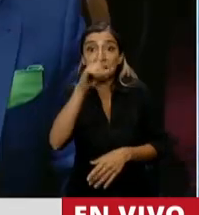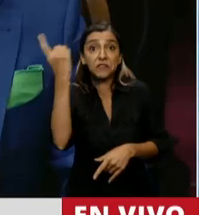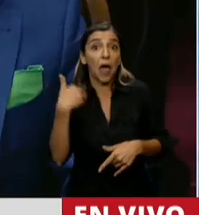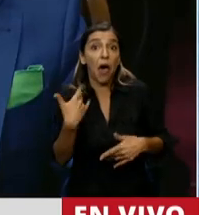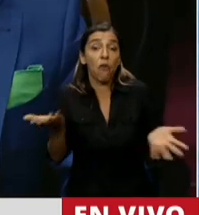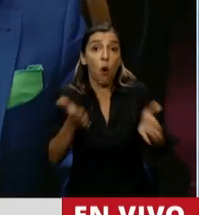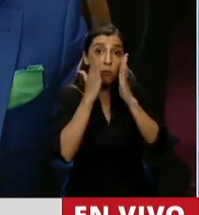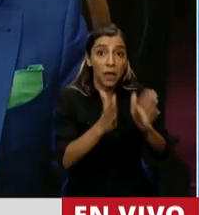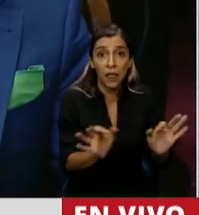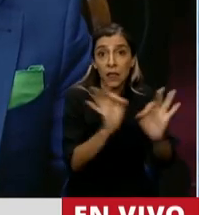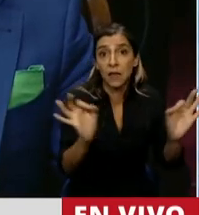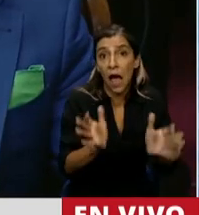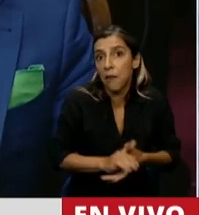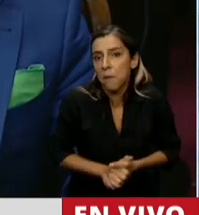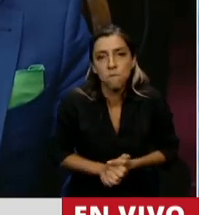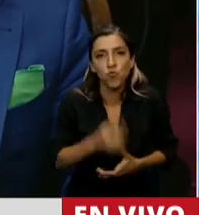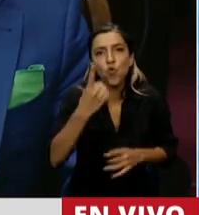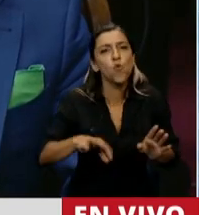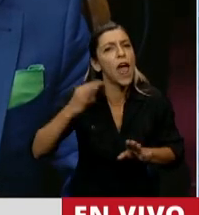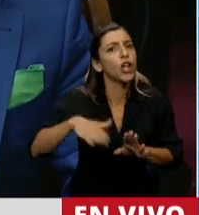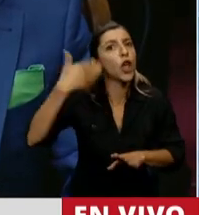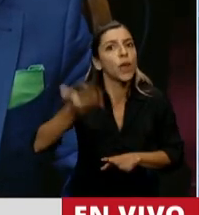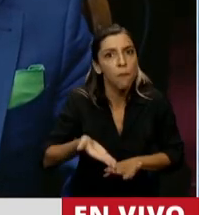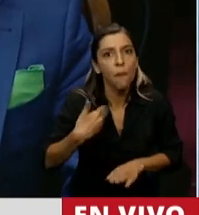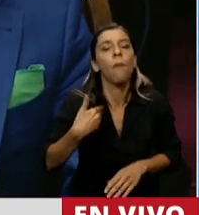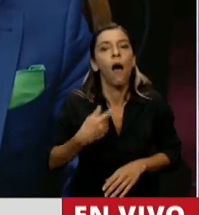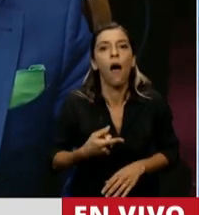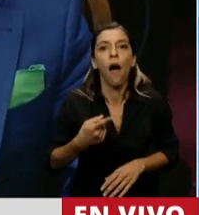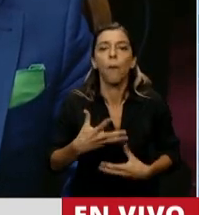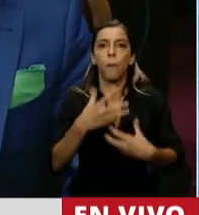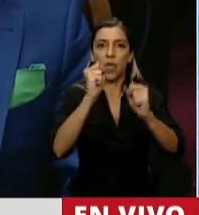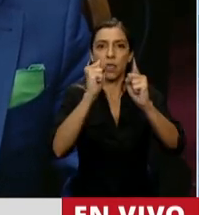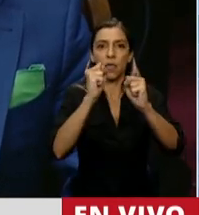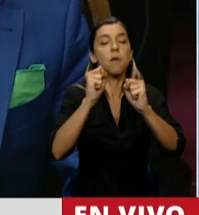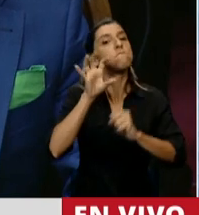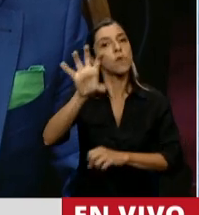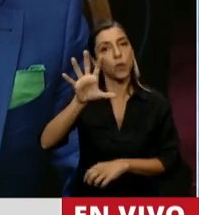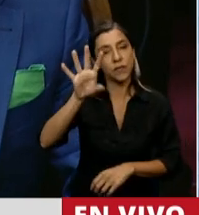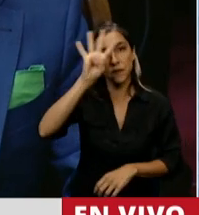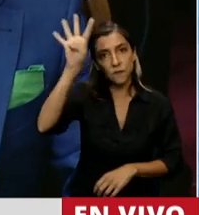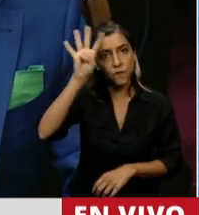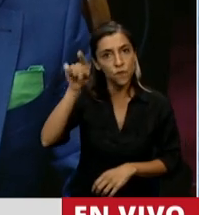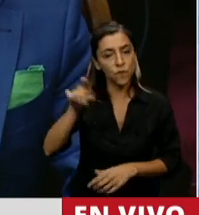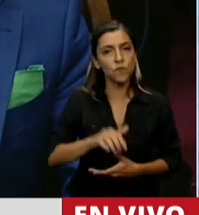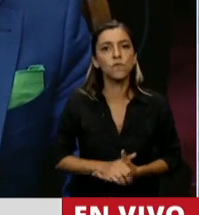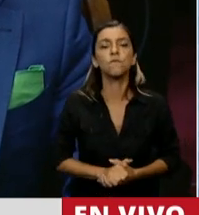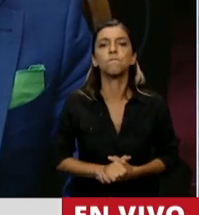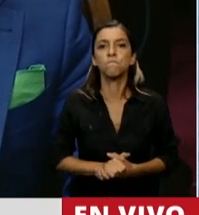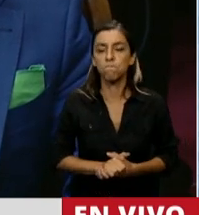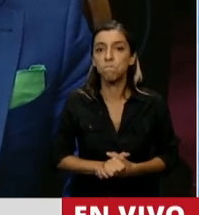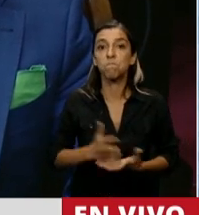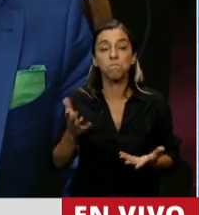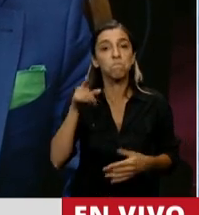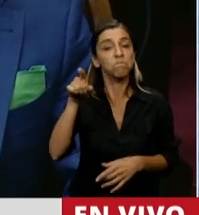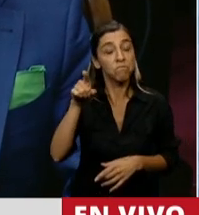que la ampare. Un año después se la vuelve a localizar y se la localiza en la provincia de Formosa. Cuando ella estaba